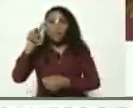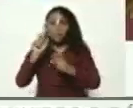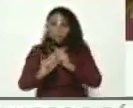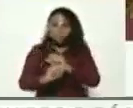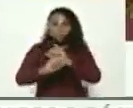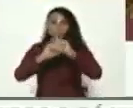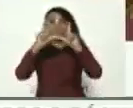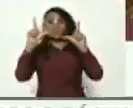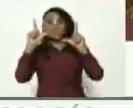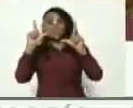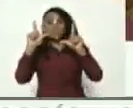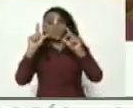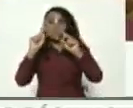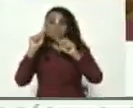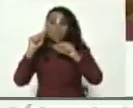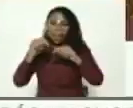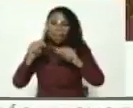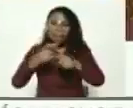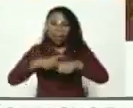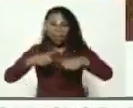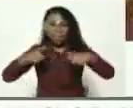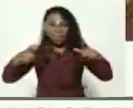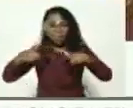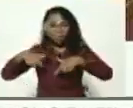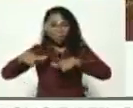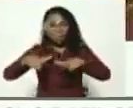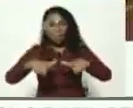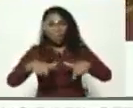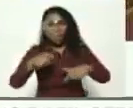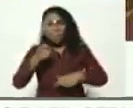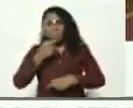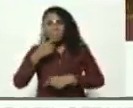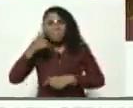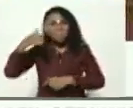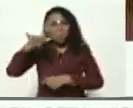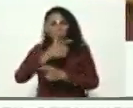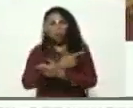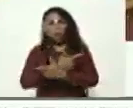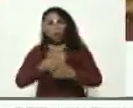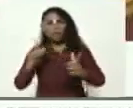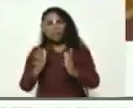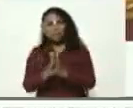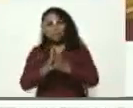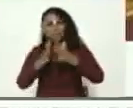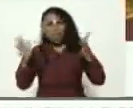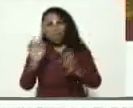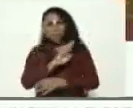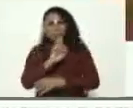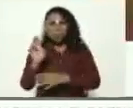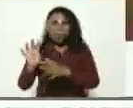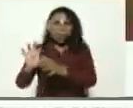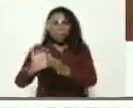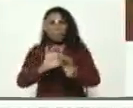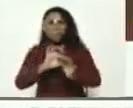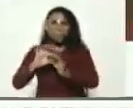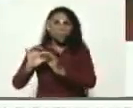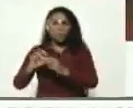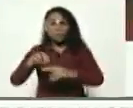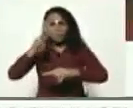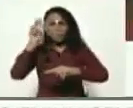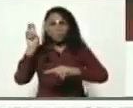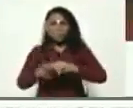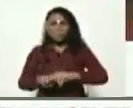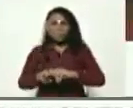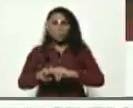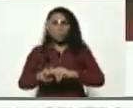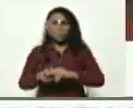y pasmo a esta inmensa región como un pueblo libre, una gran república unida, sentada sobre el